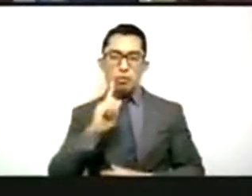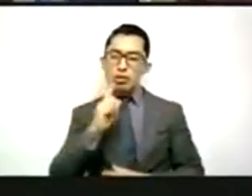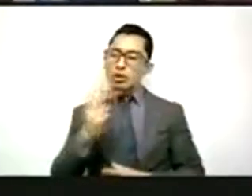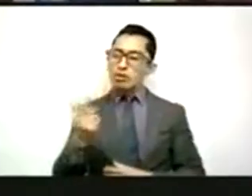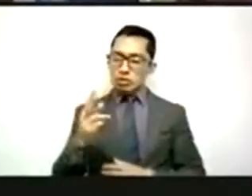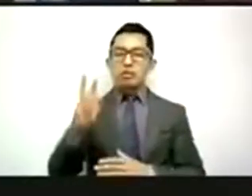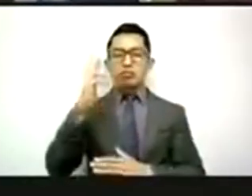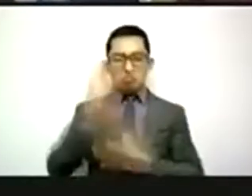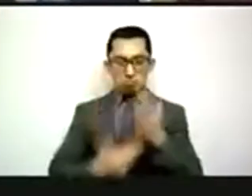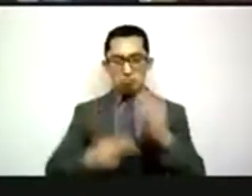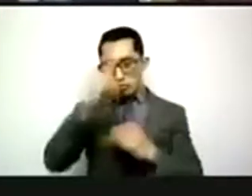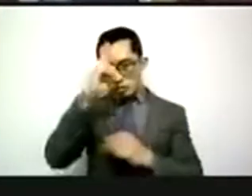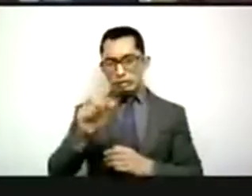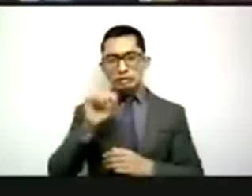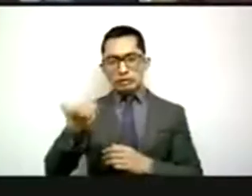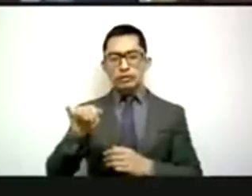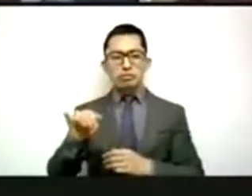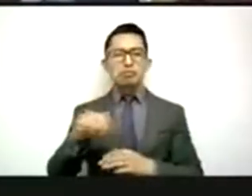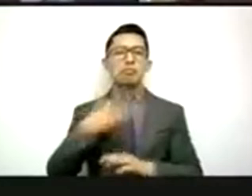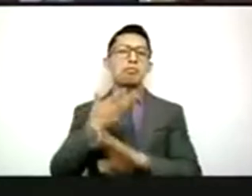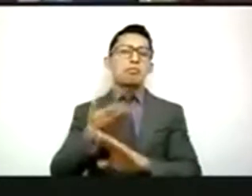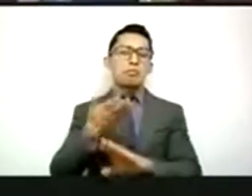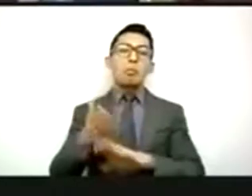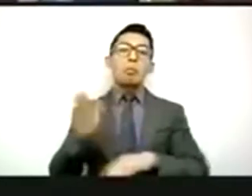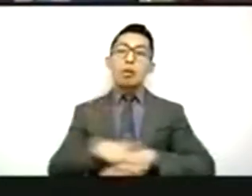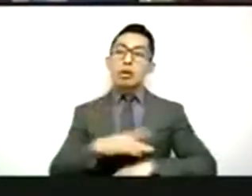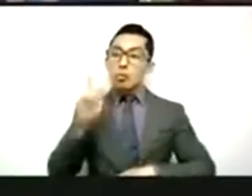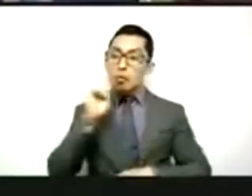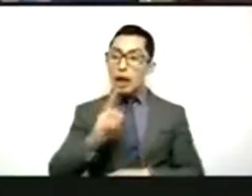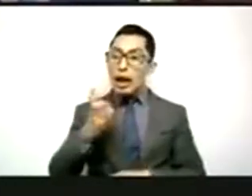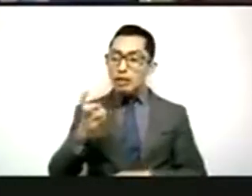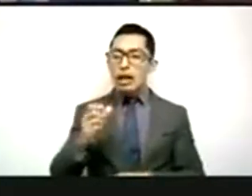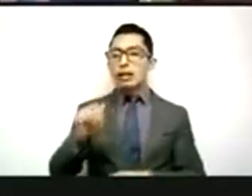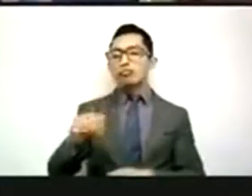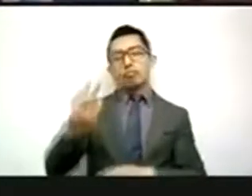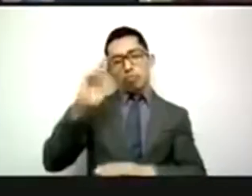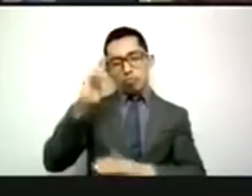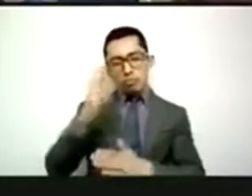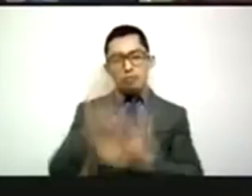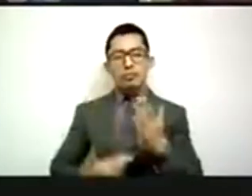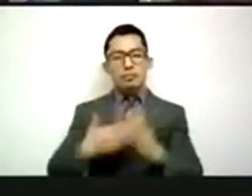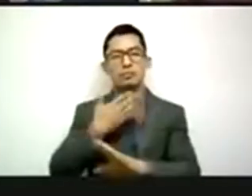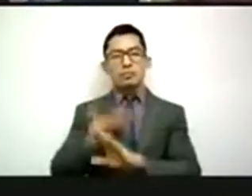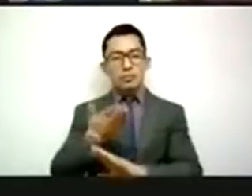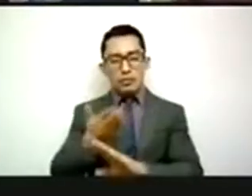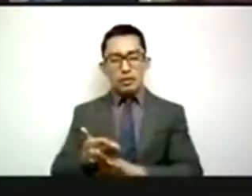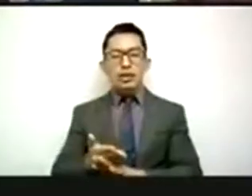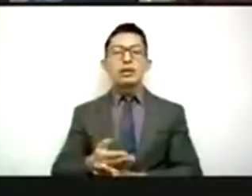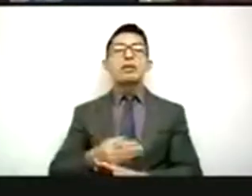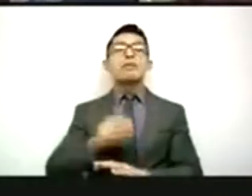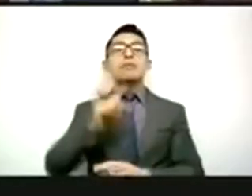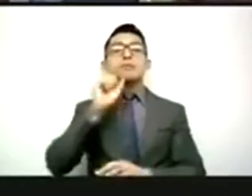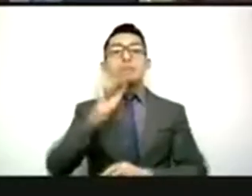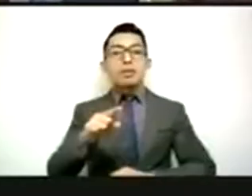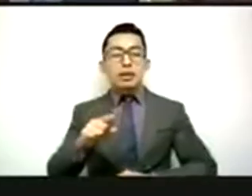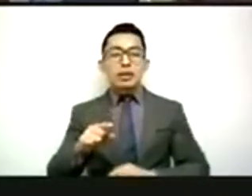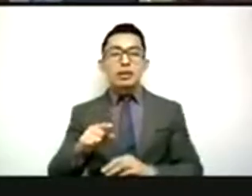las violentaron por ser mujeres, la violentaron por ser parte de una de un grupo,